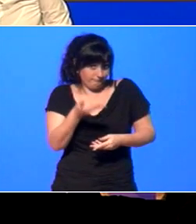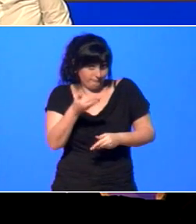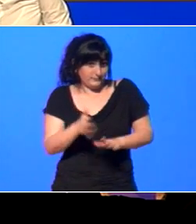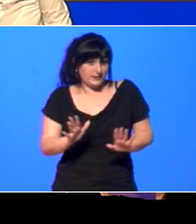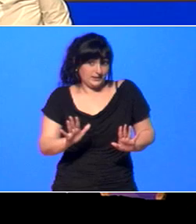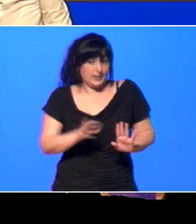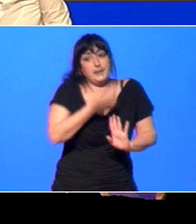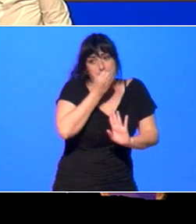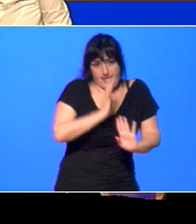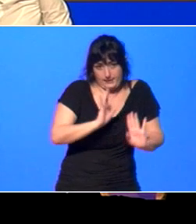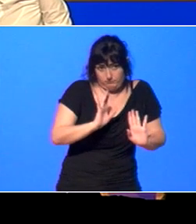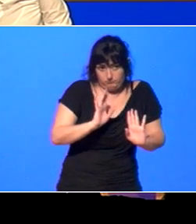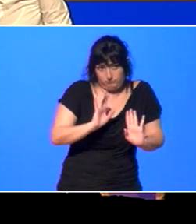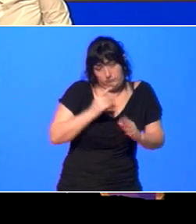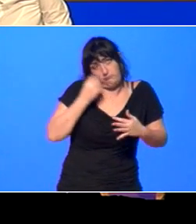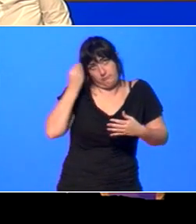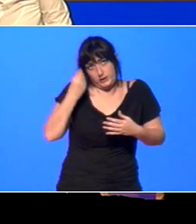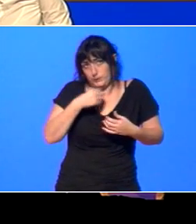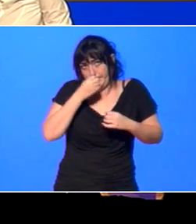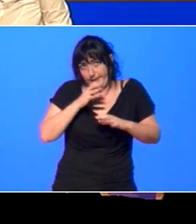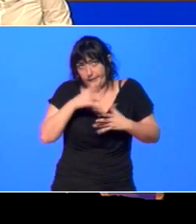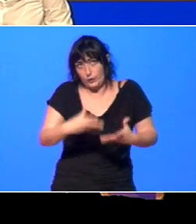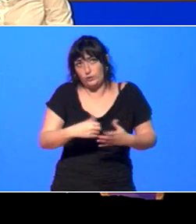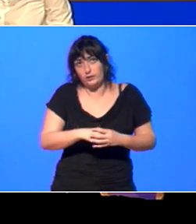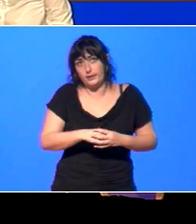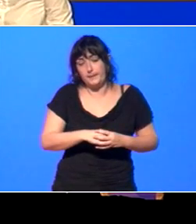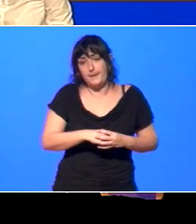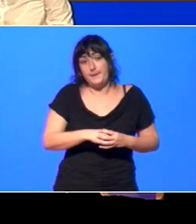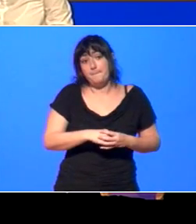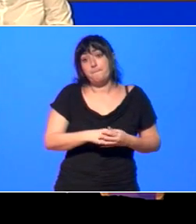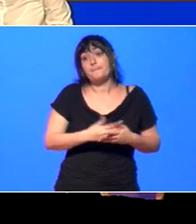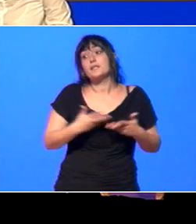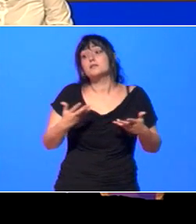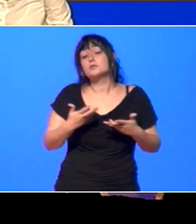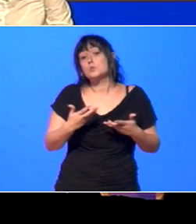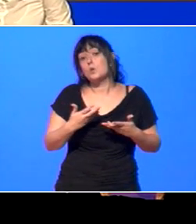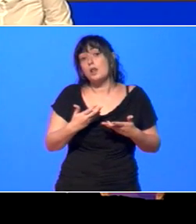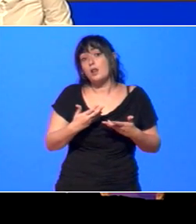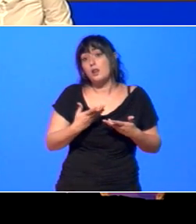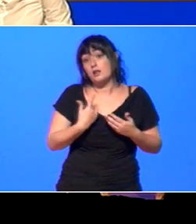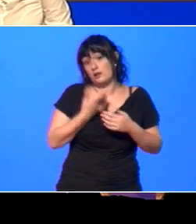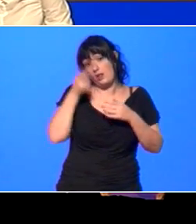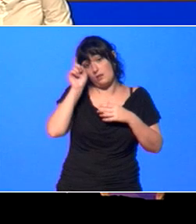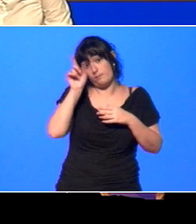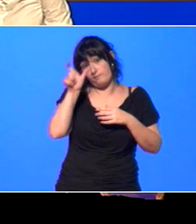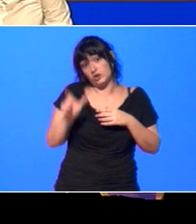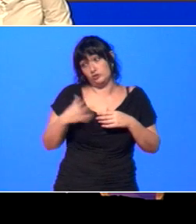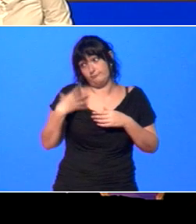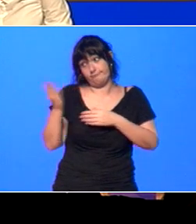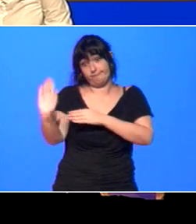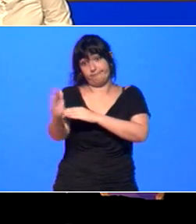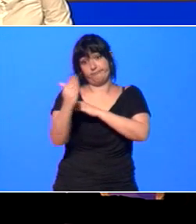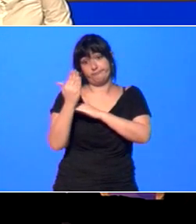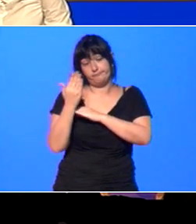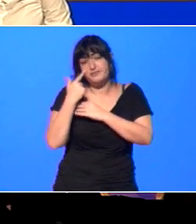y seguramente se ha hecho y ha estado ahí presente, es la que el profesor Alain Touraine nos plantea, si